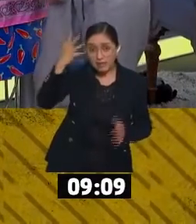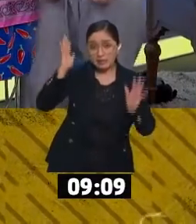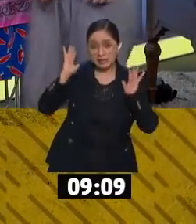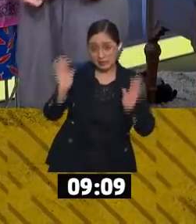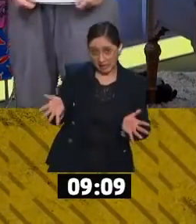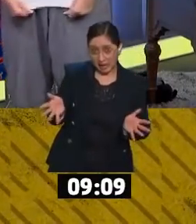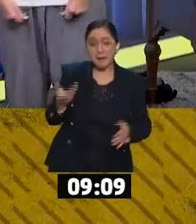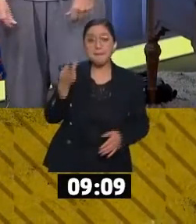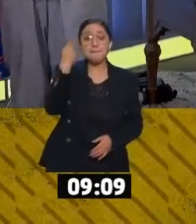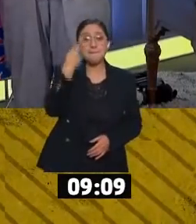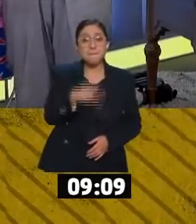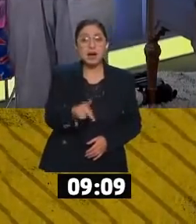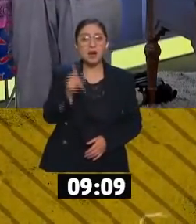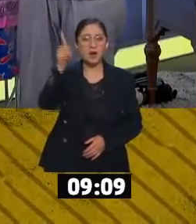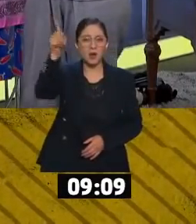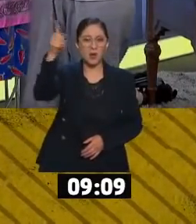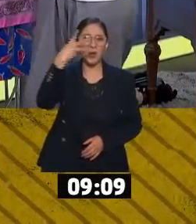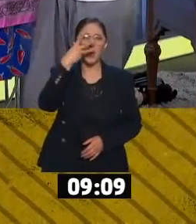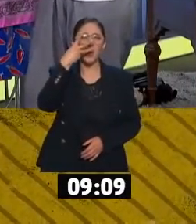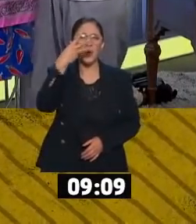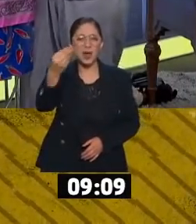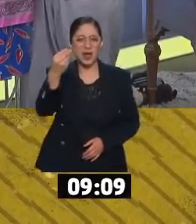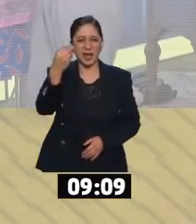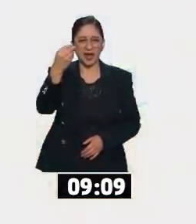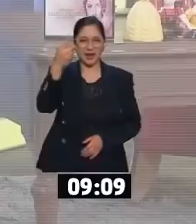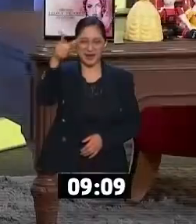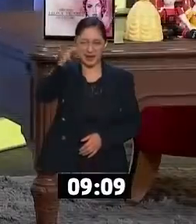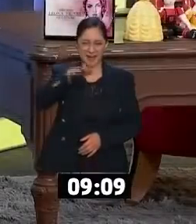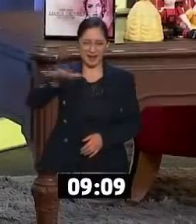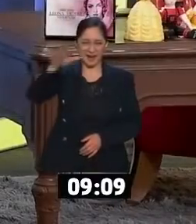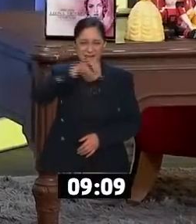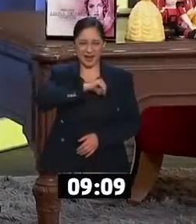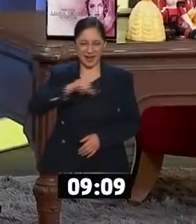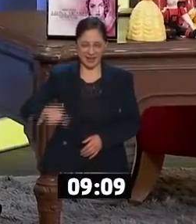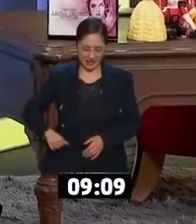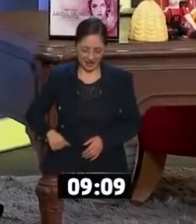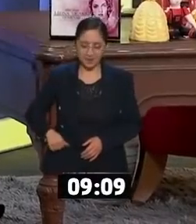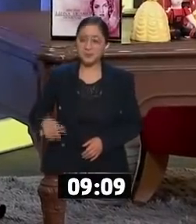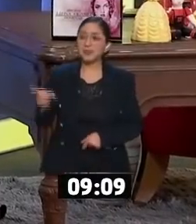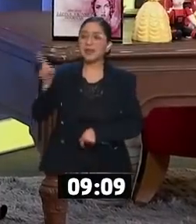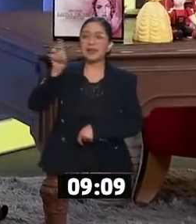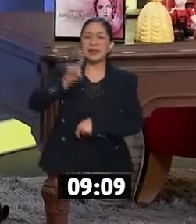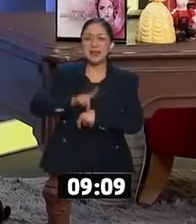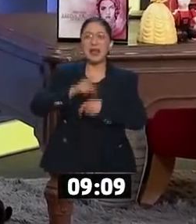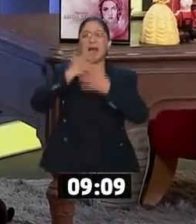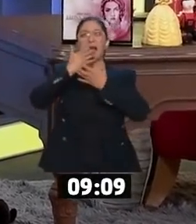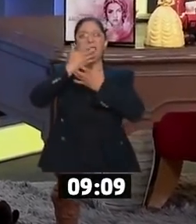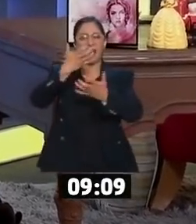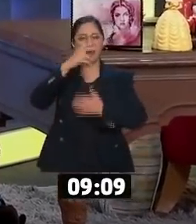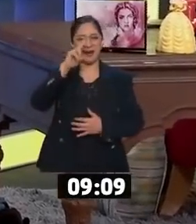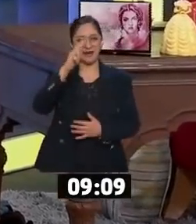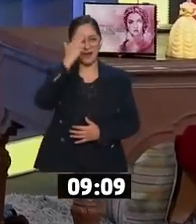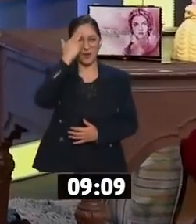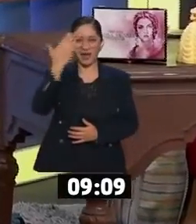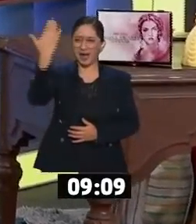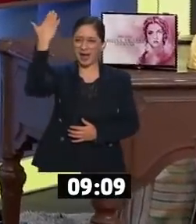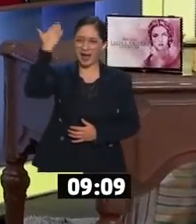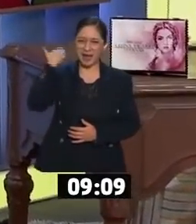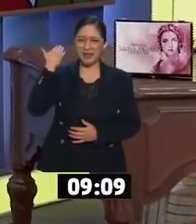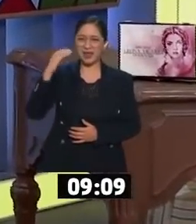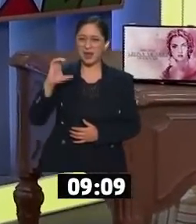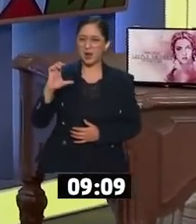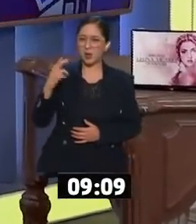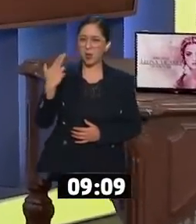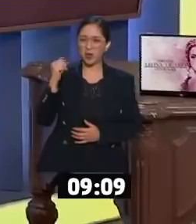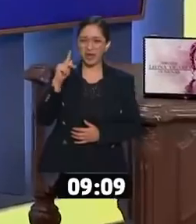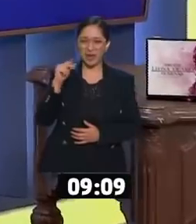Coyoacán, un año del grito, cuando fue, ¿se acuerda el escándalo de que pues, no dejaron ganar a Cuauhtémoc? Así